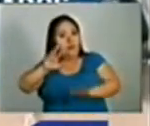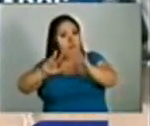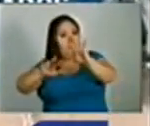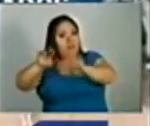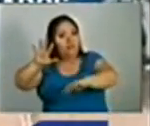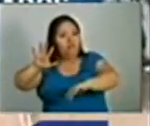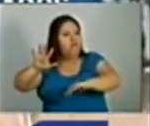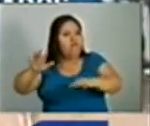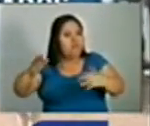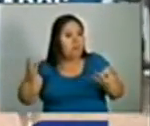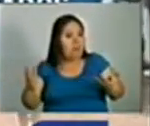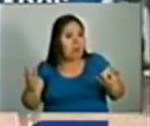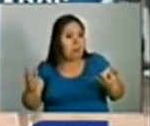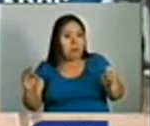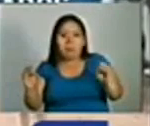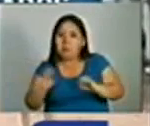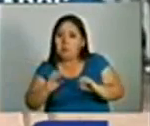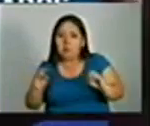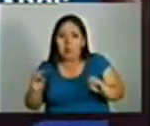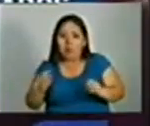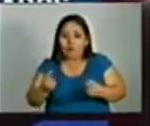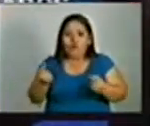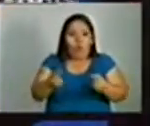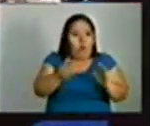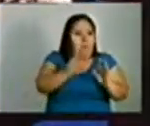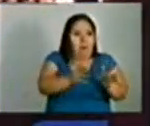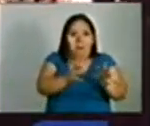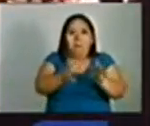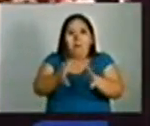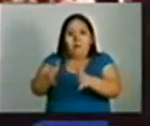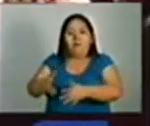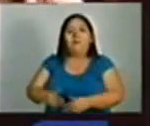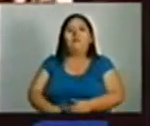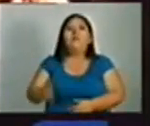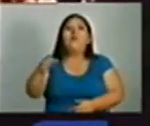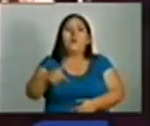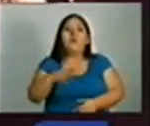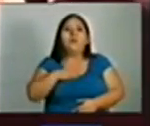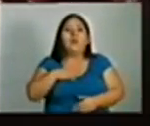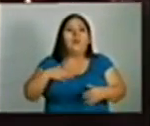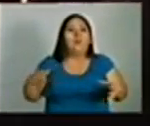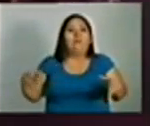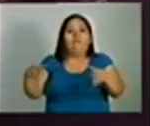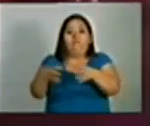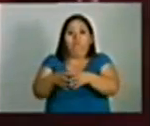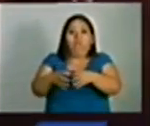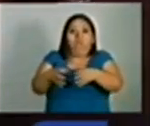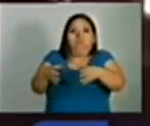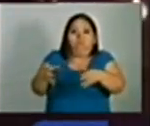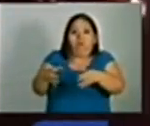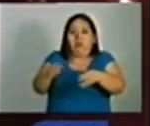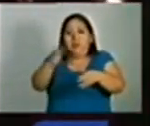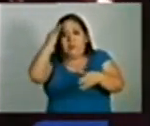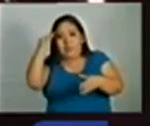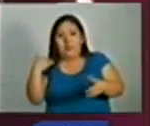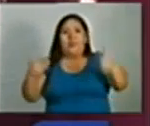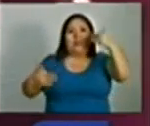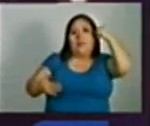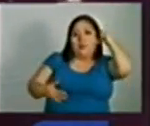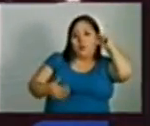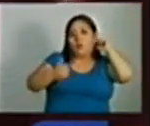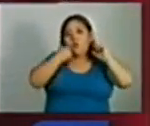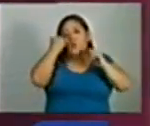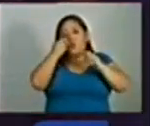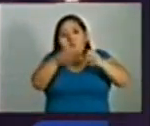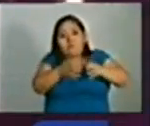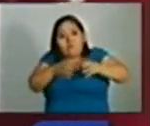114.585 no estaban acompañados. En la actualidad, el grupo más numeroso de niños, niñas y adolescentes